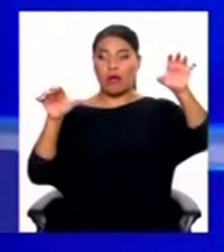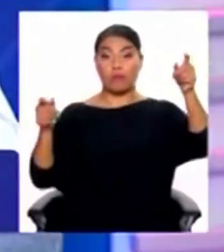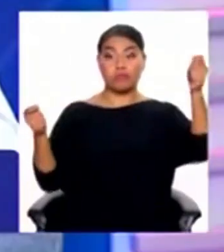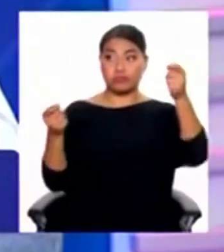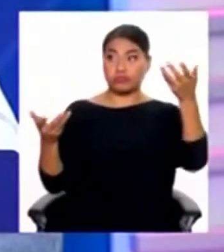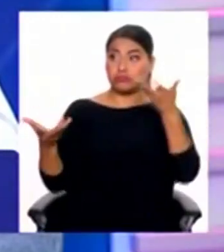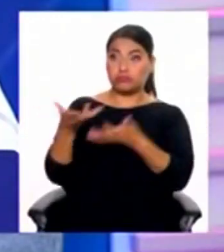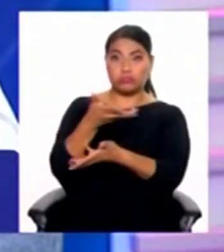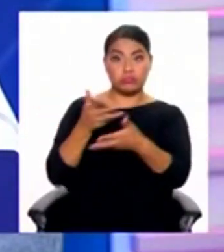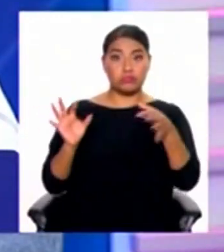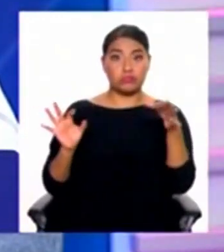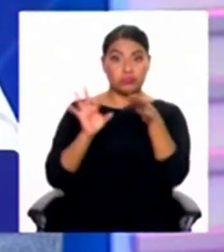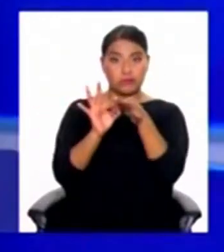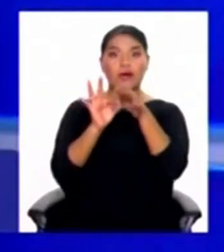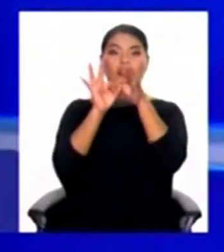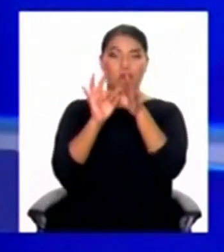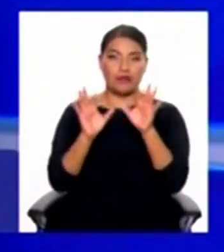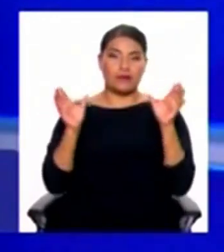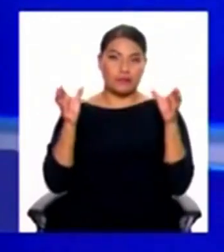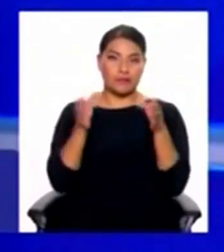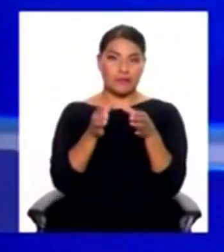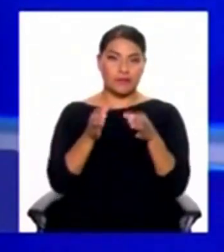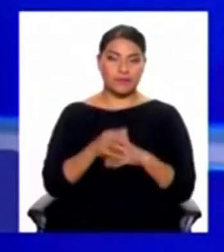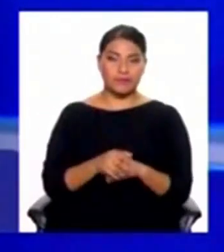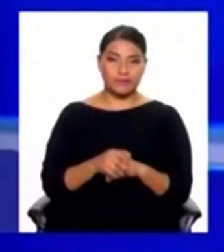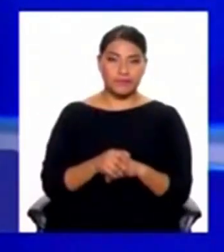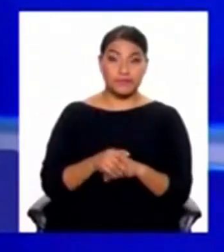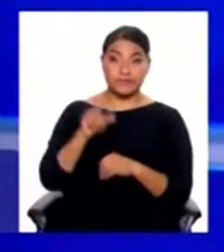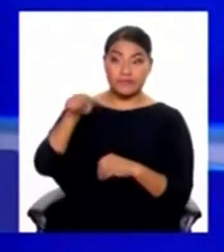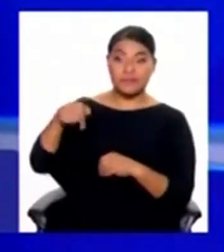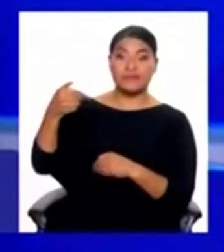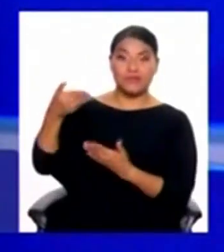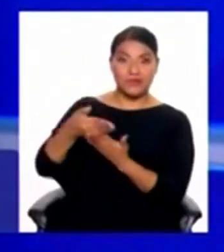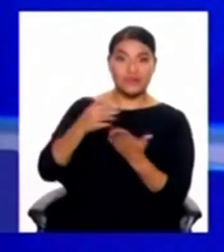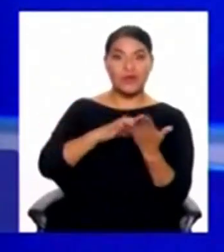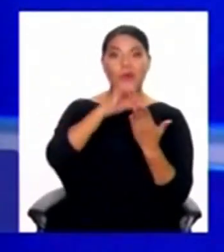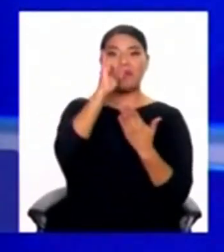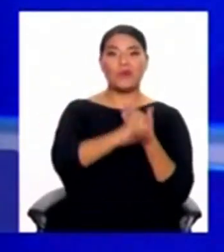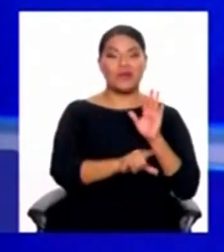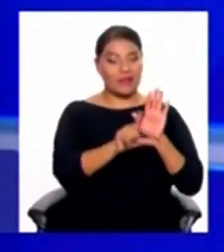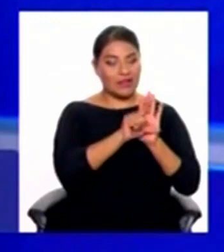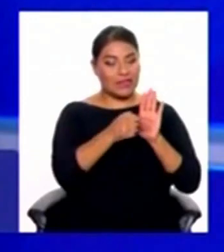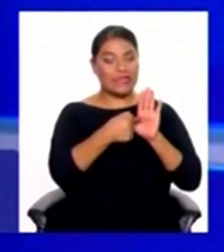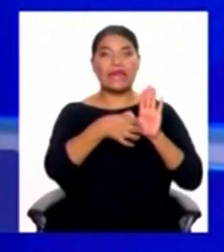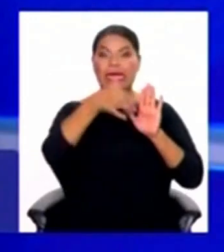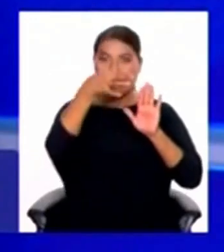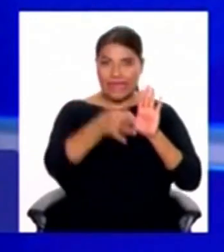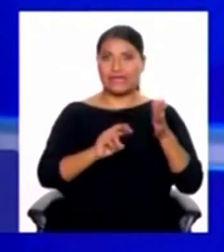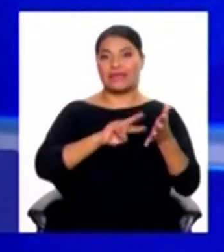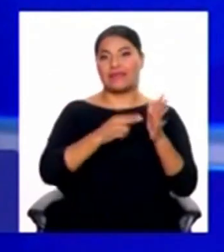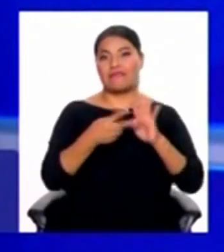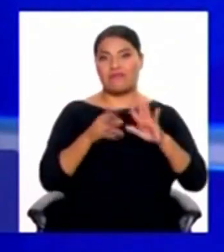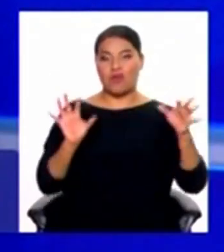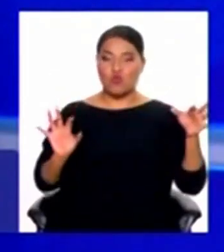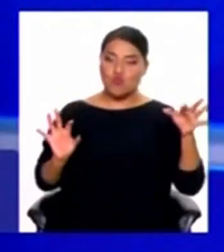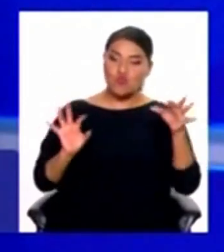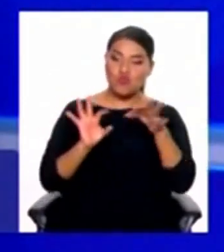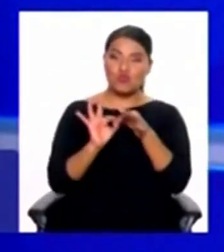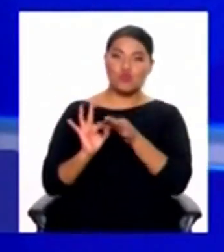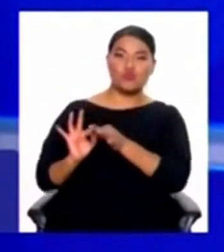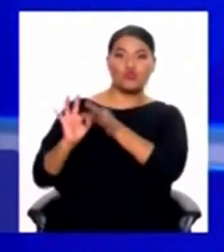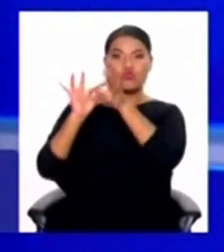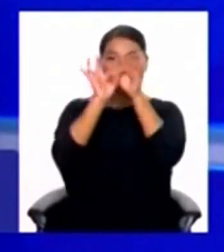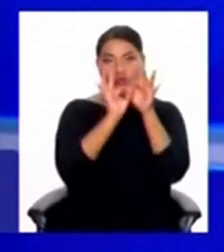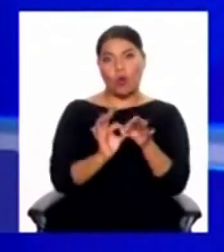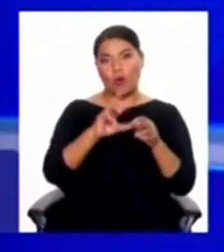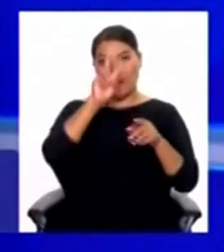Claro. Y el OT es un instrumento que va a permitir ordenar y alinear estos esfuerzos de planificación y gestión para que las acciones